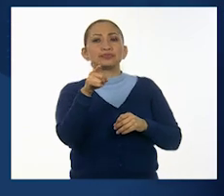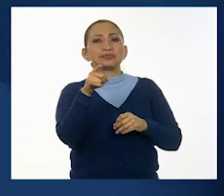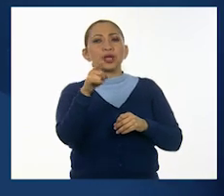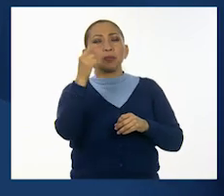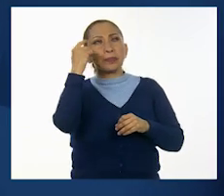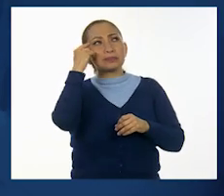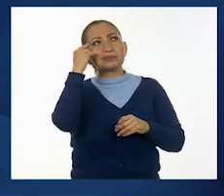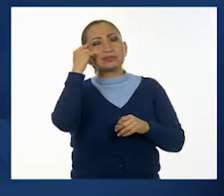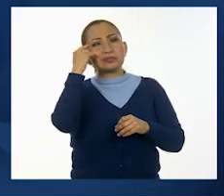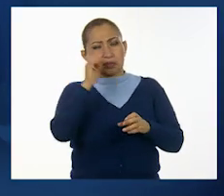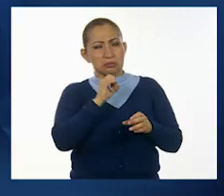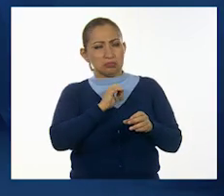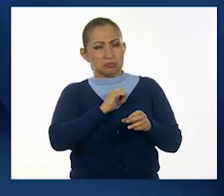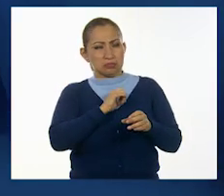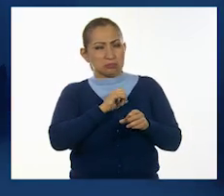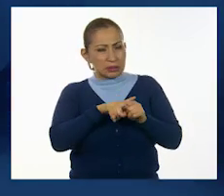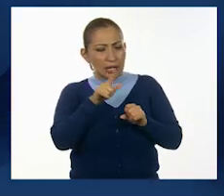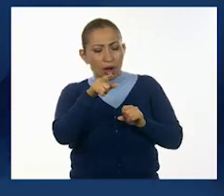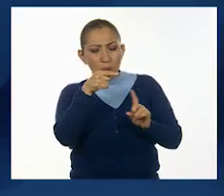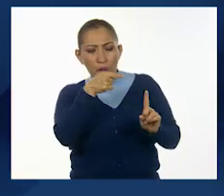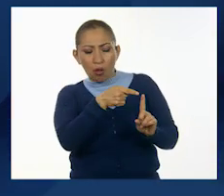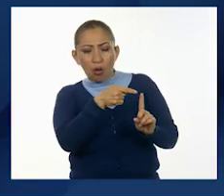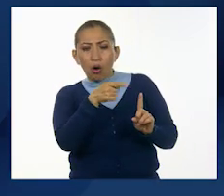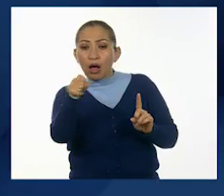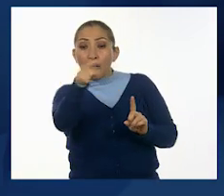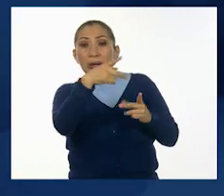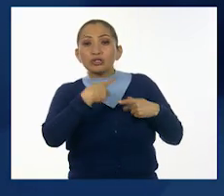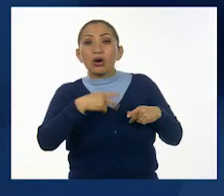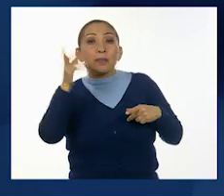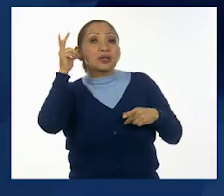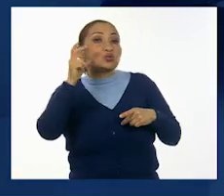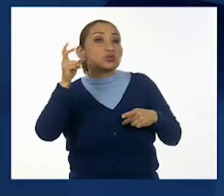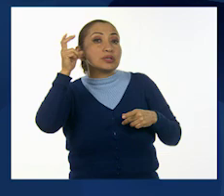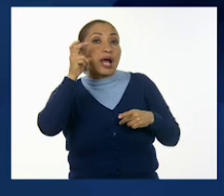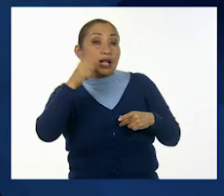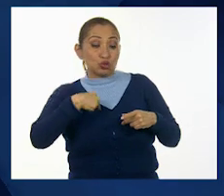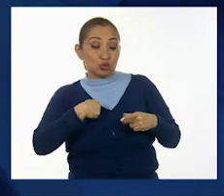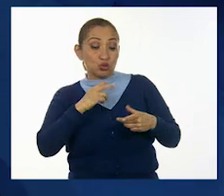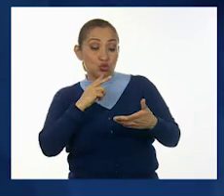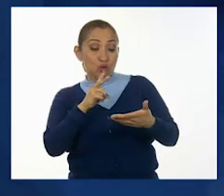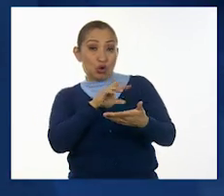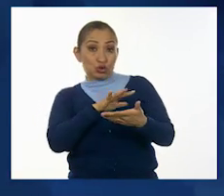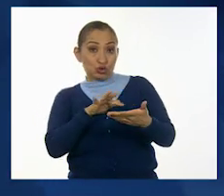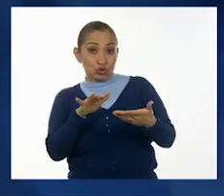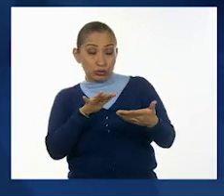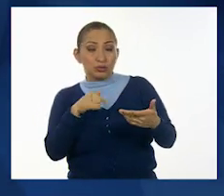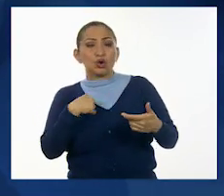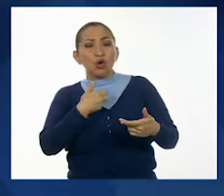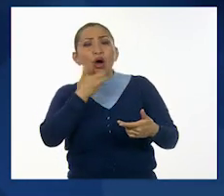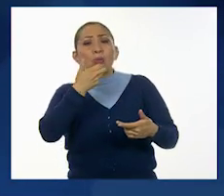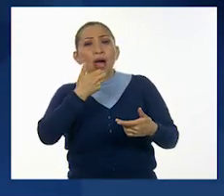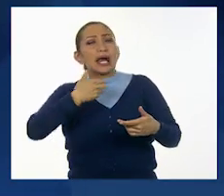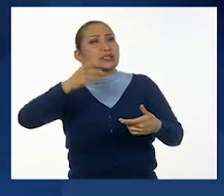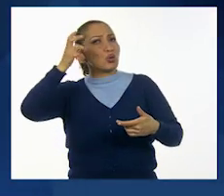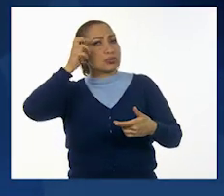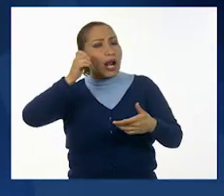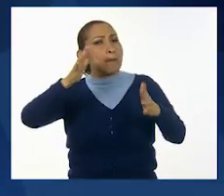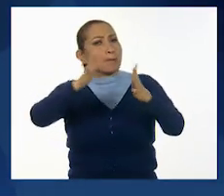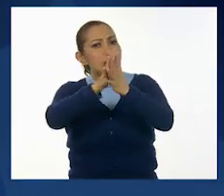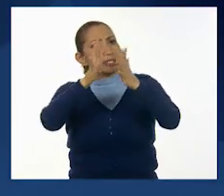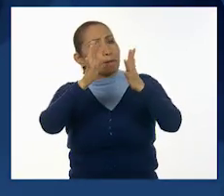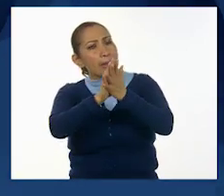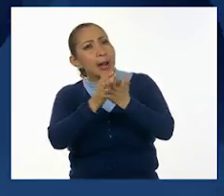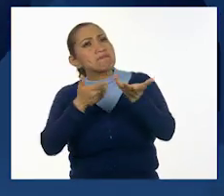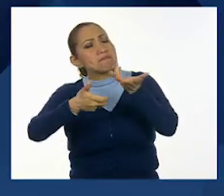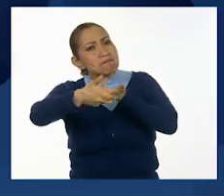una consideración especial hacia el receptor espectador, porque aunque estamos acostumbrados a escuchar, a participar dentro de